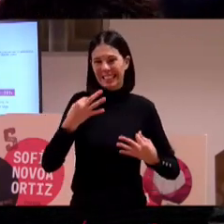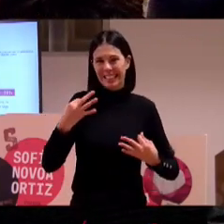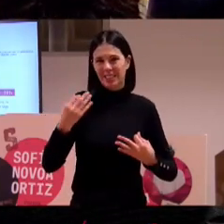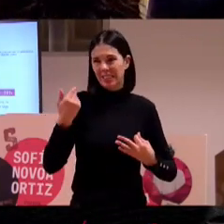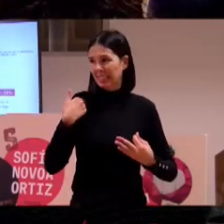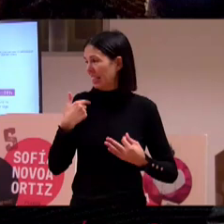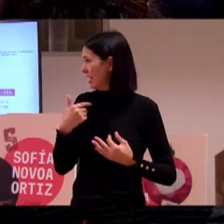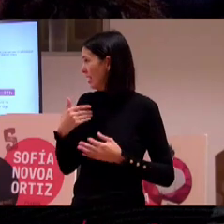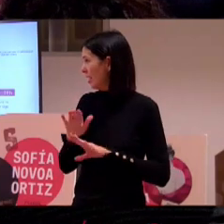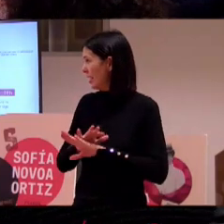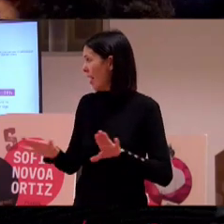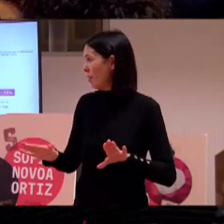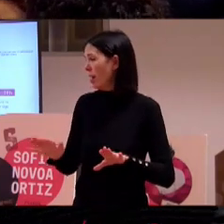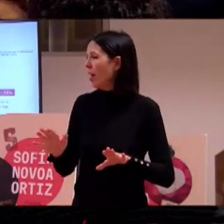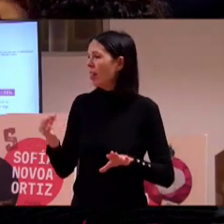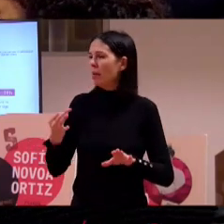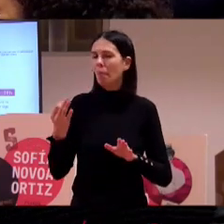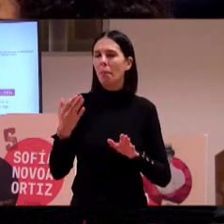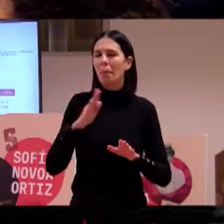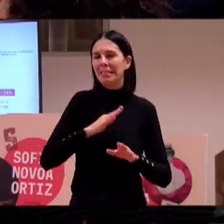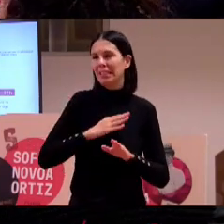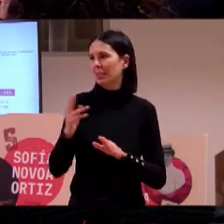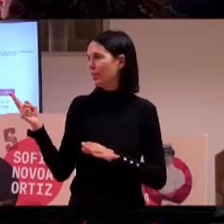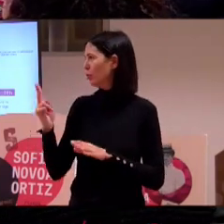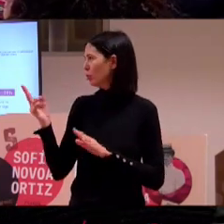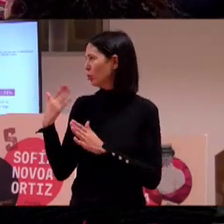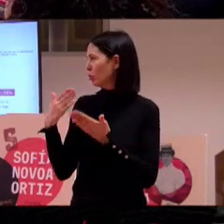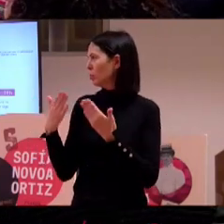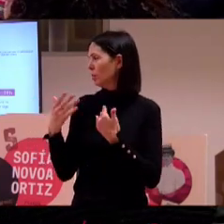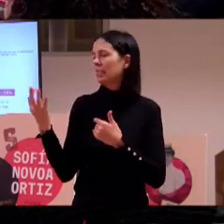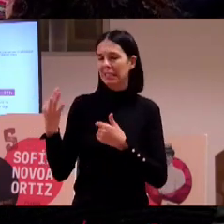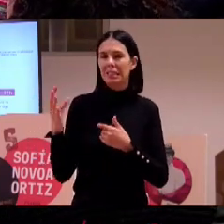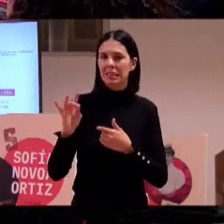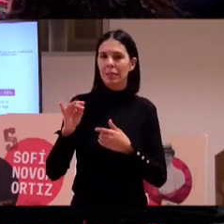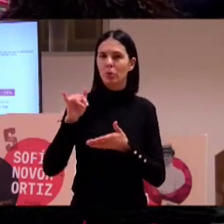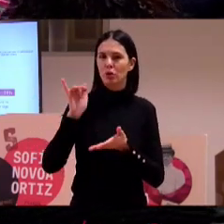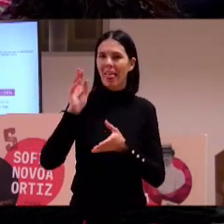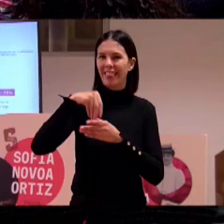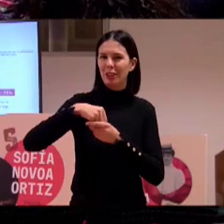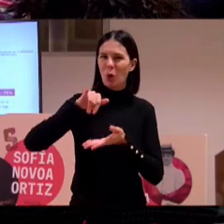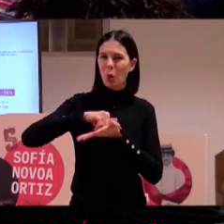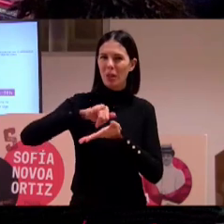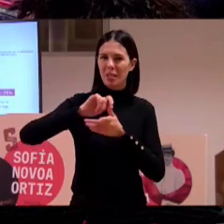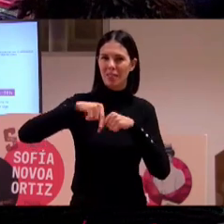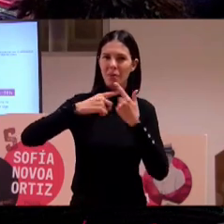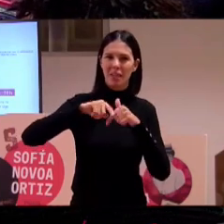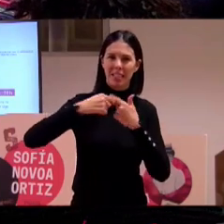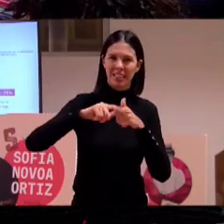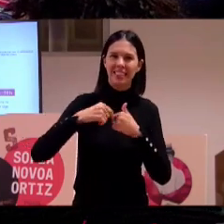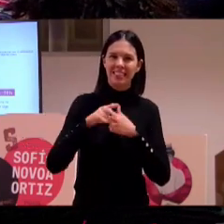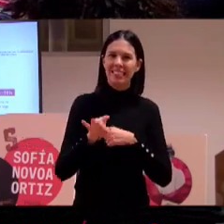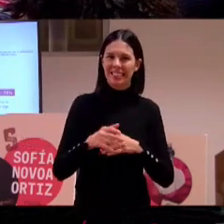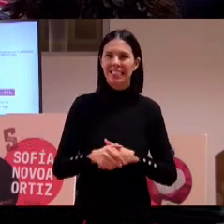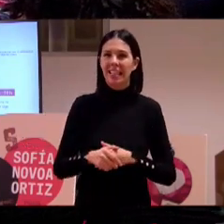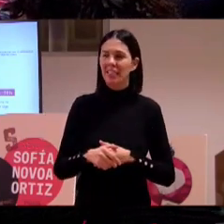nada, que tenés bastante que conversar. Vamos, directamente el WhatsApp, sí, o WhatsApp sí. Familiar, yo creo que sí. Es inevitable que se